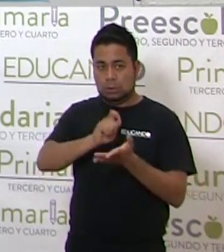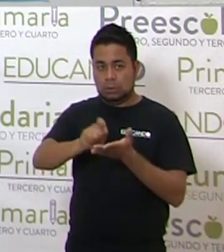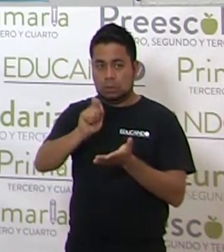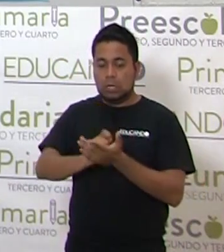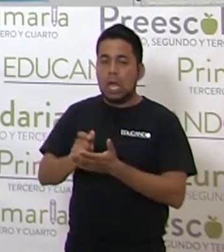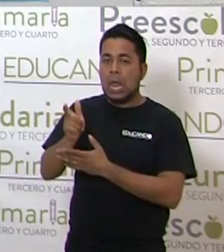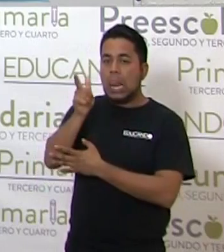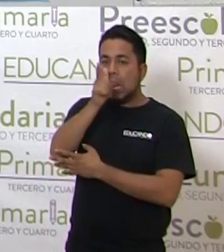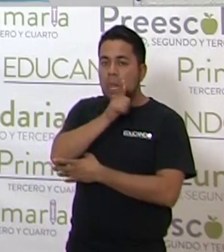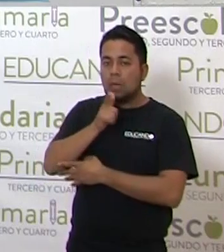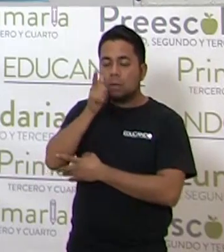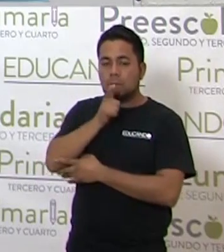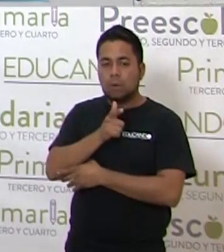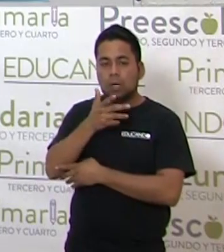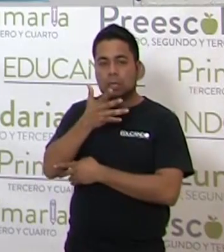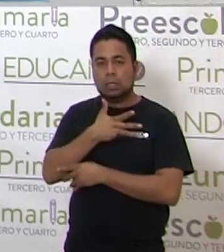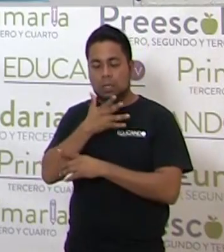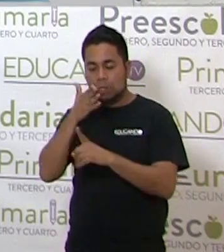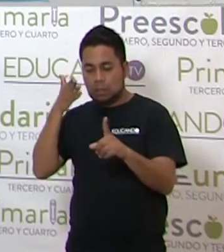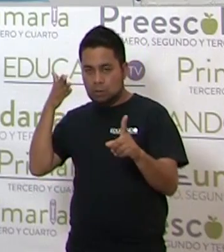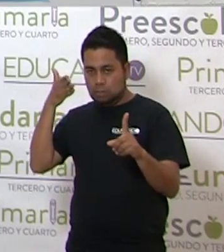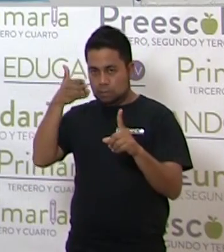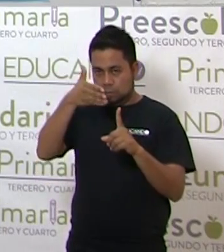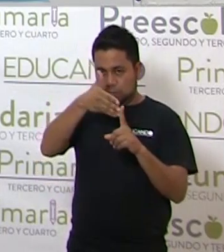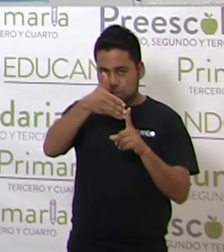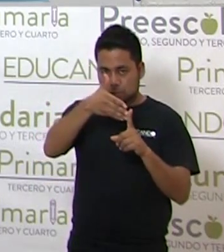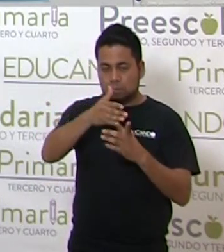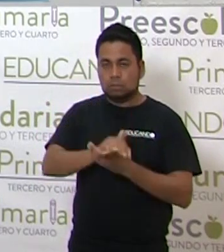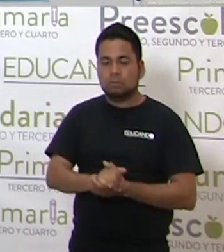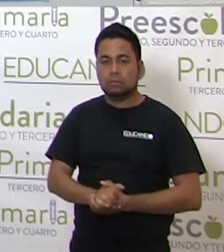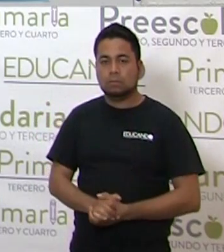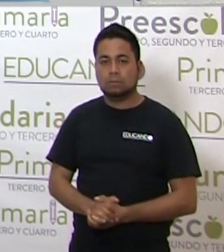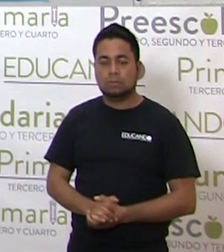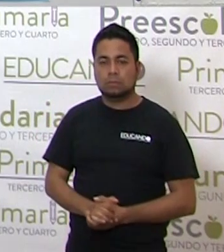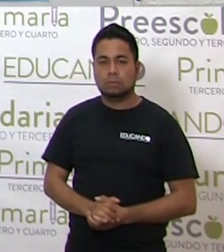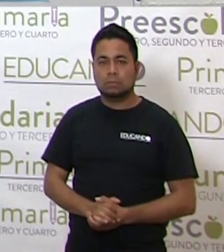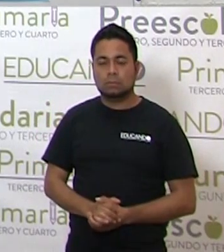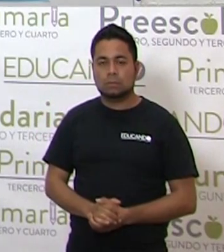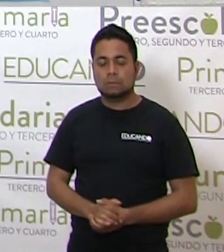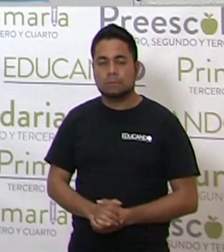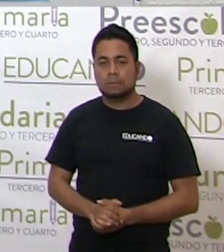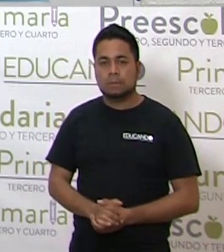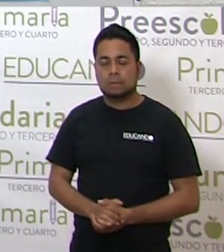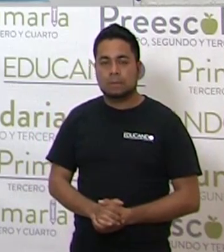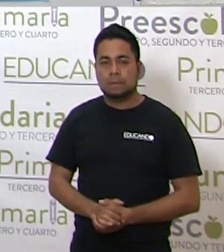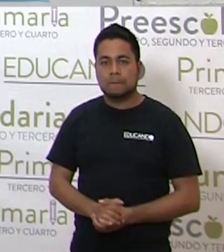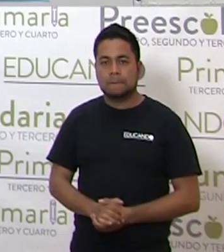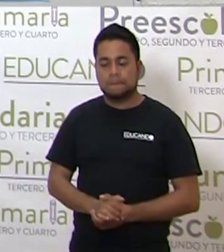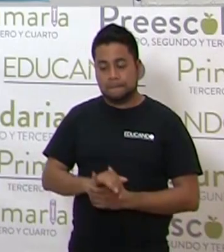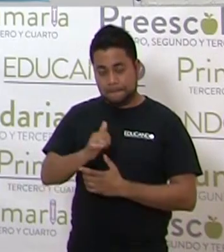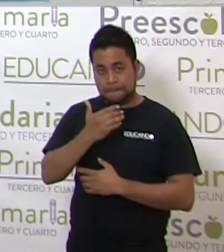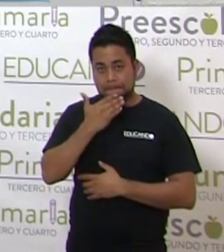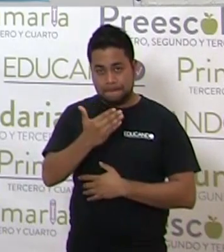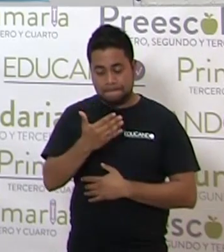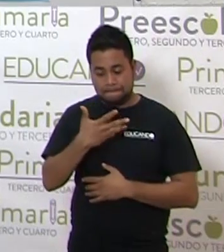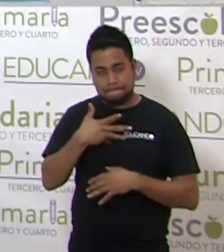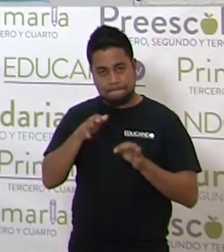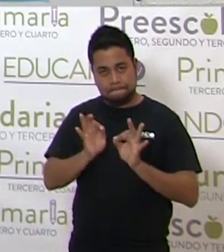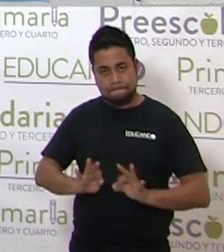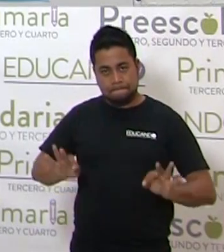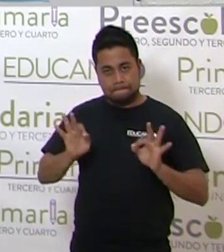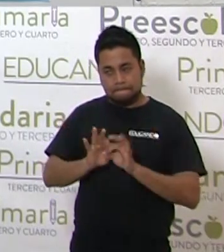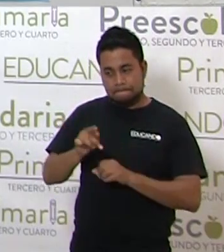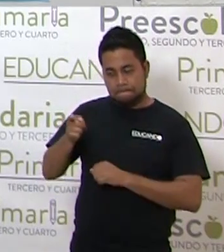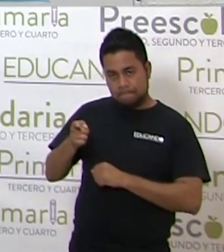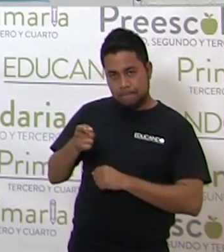es objetivo. Objetivo. ¿Ok? Es muy importante que ustedes